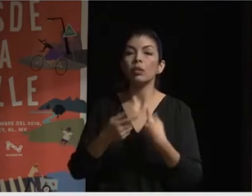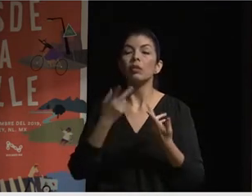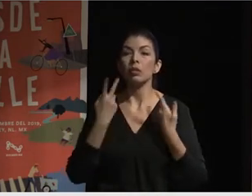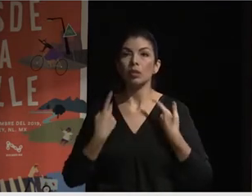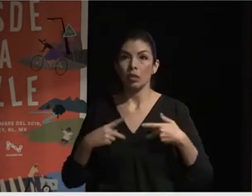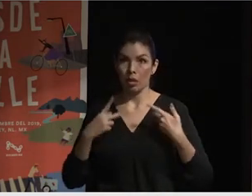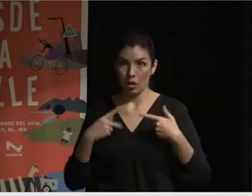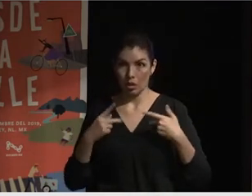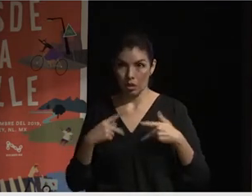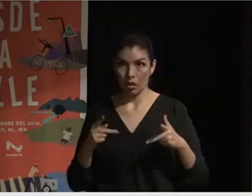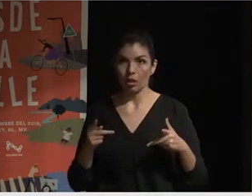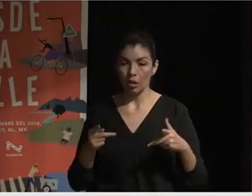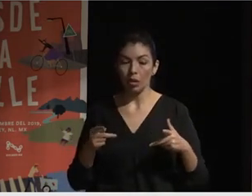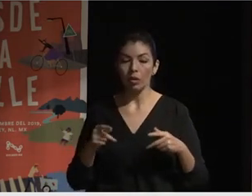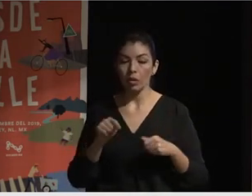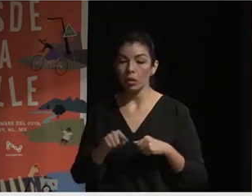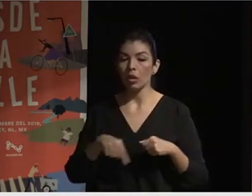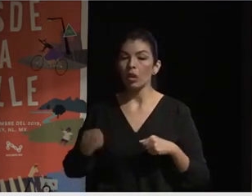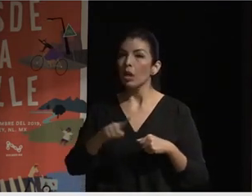el concepto gentrificación, ¿no?